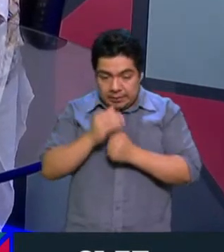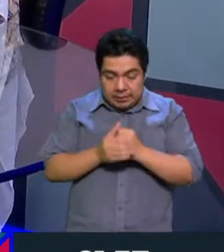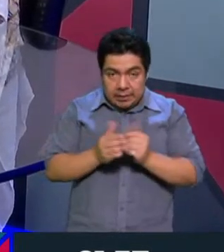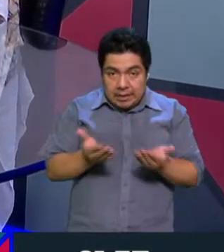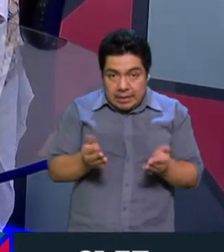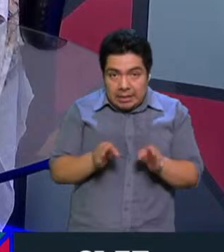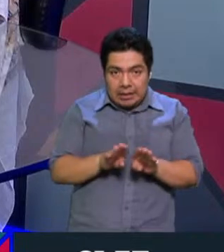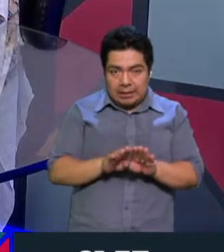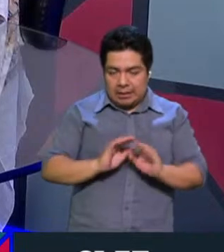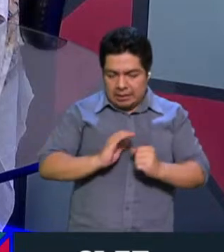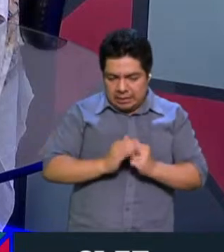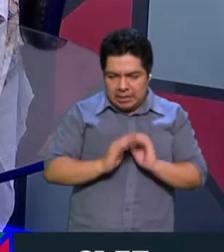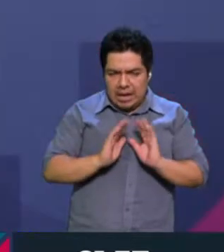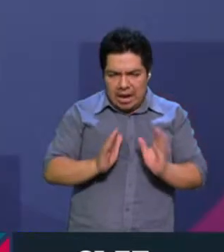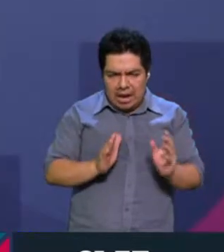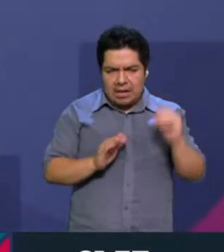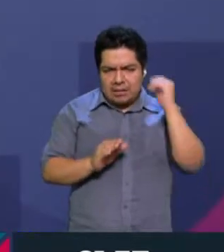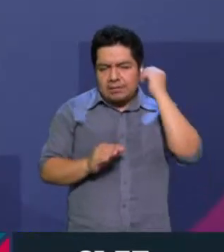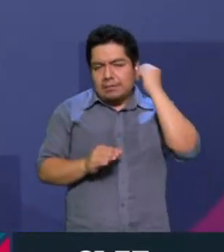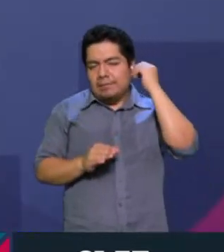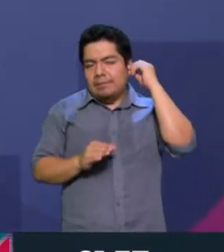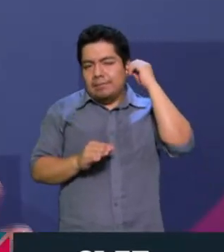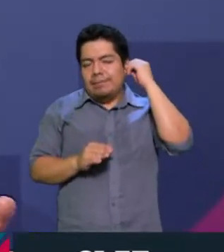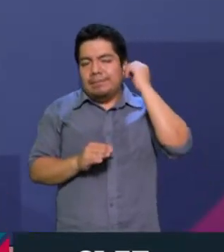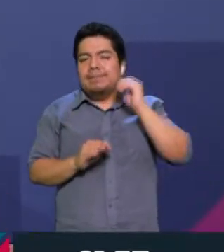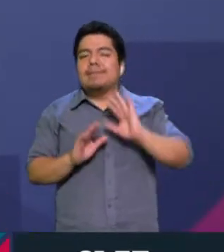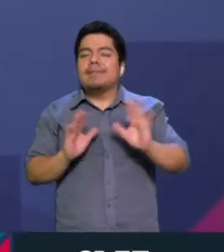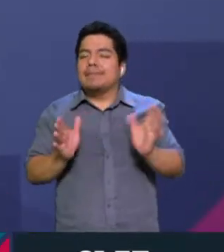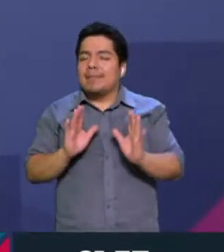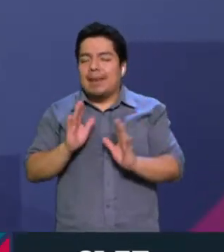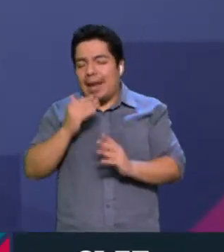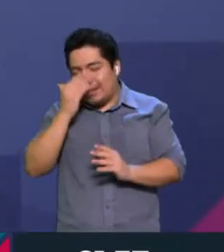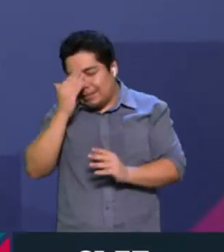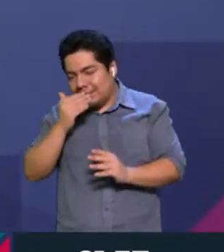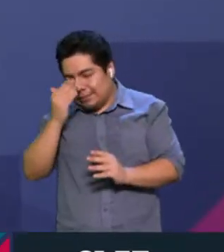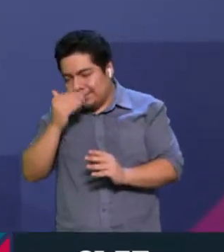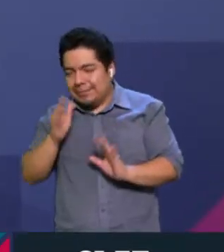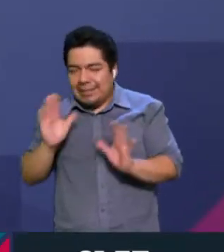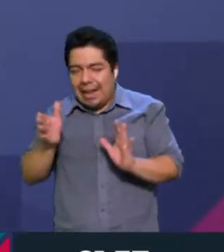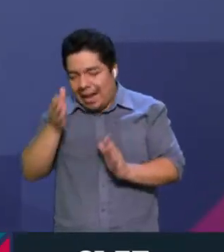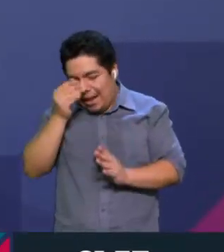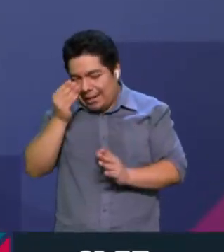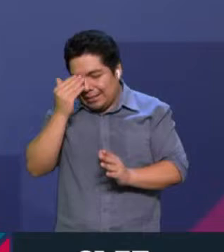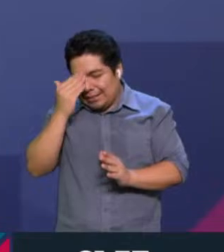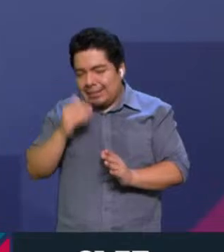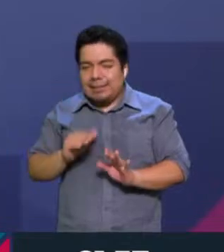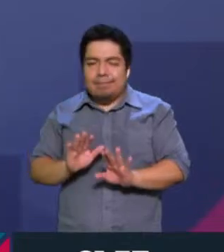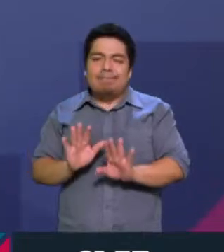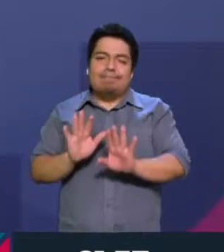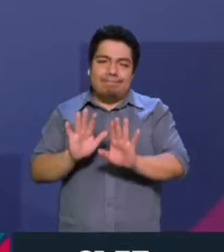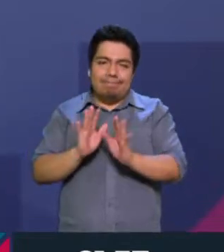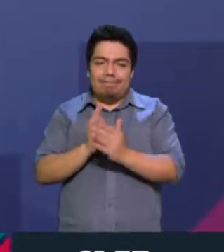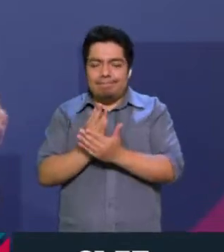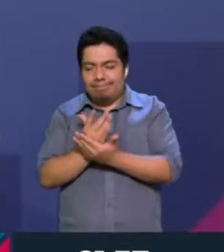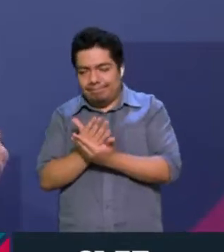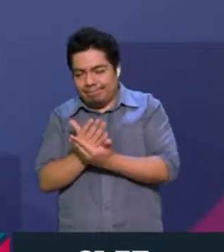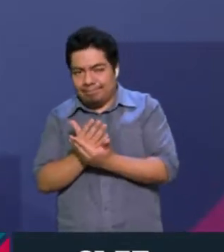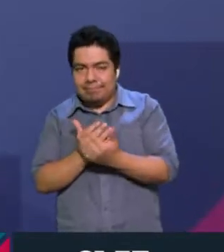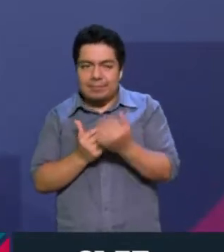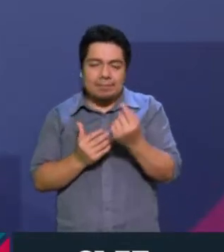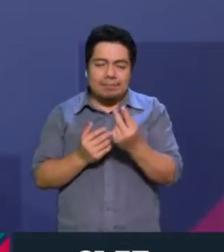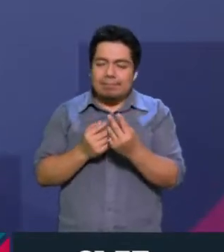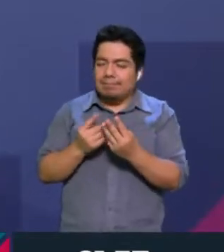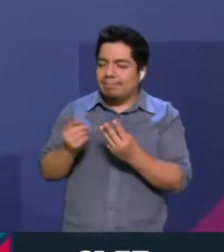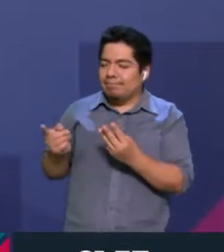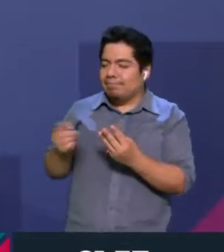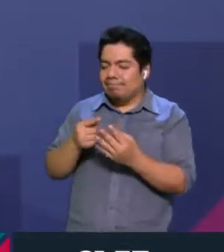manera. Sí, y además yo creo que ya aprendimos, ya estamos como que más educados en términos de decir, a ver, ya vemos las 2 o 3 caras de